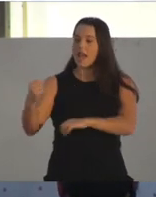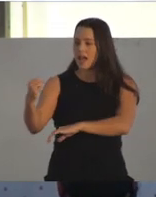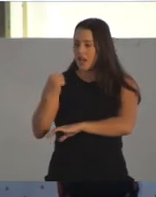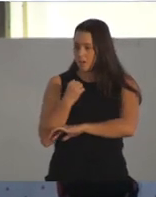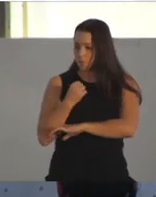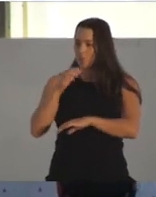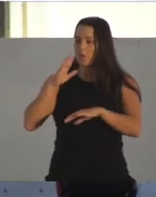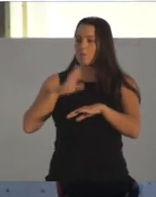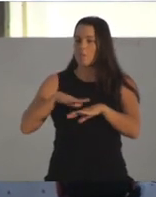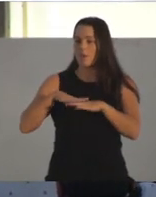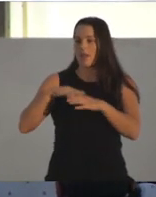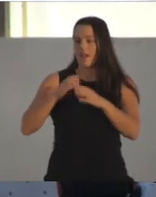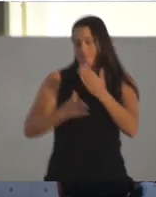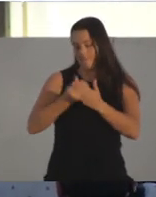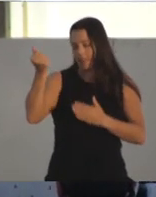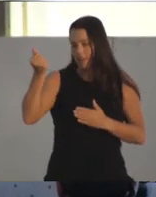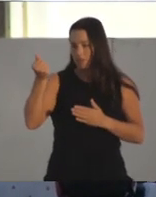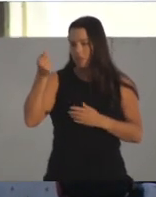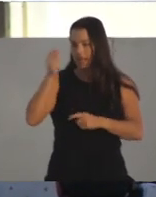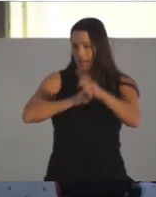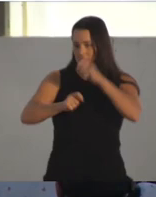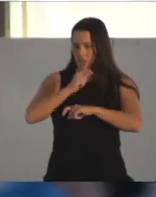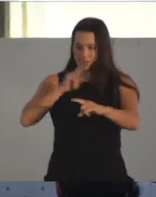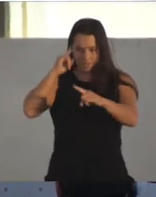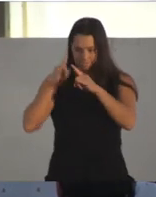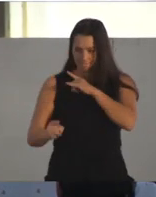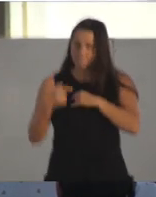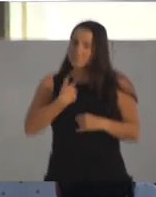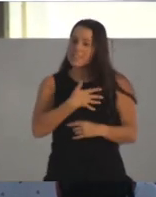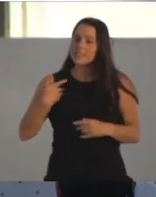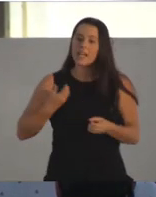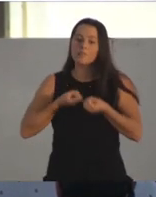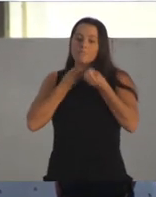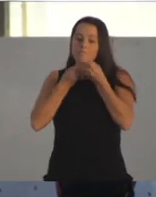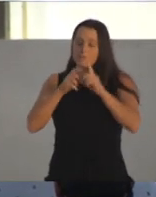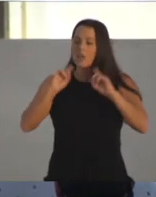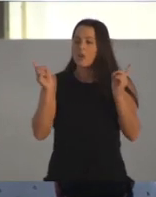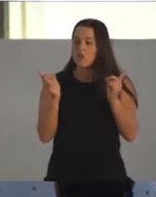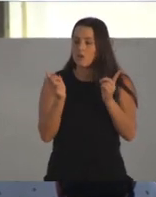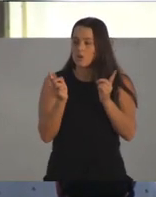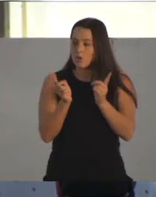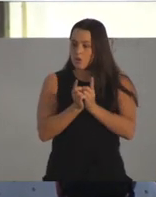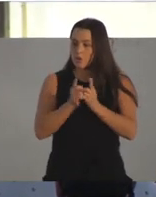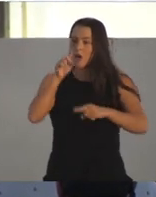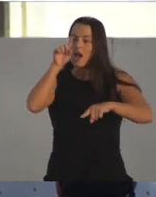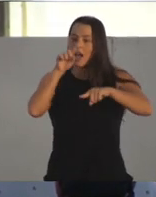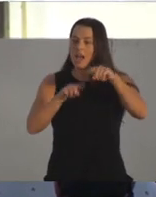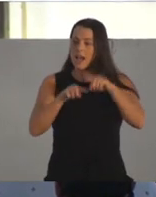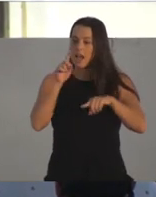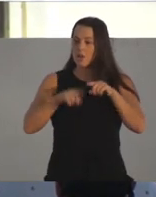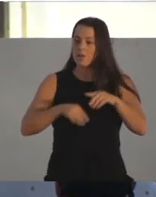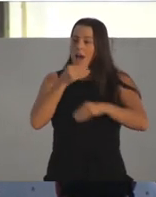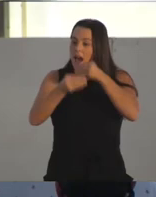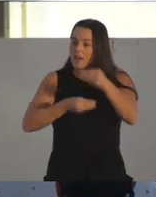en Confederación ASPACE. Pues quería comentar muy brevemente todas las acciones que hemos llevado a cabo en el último año